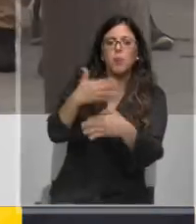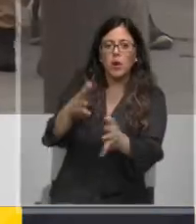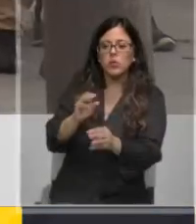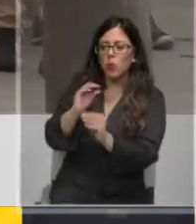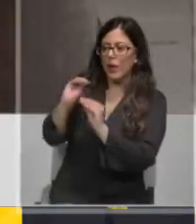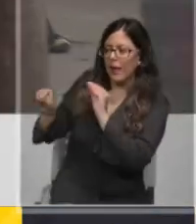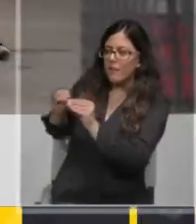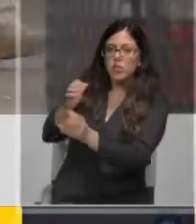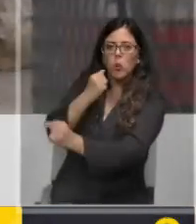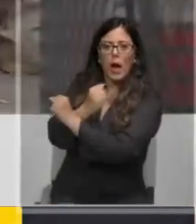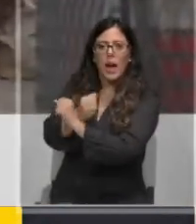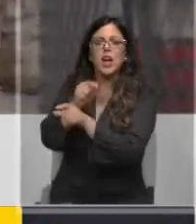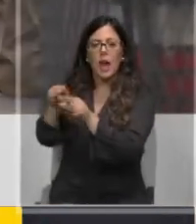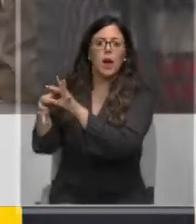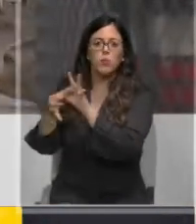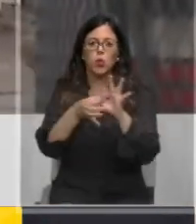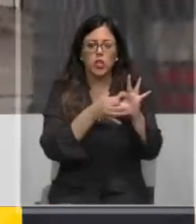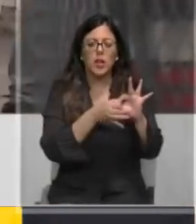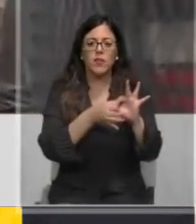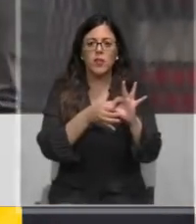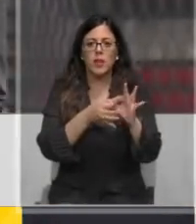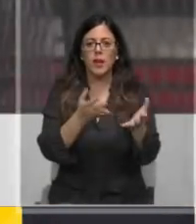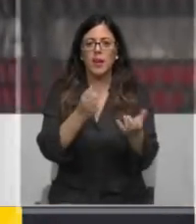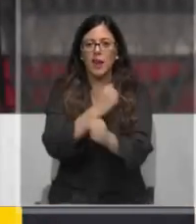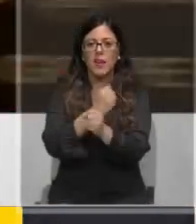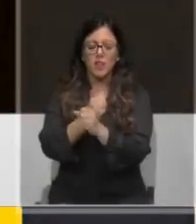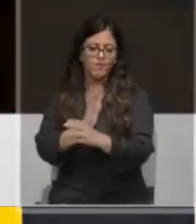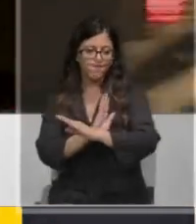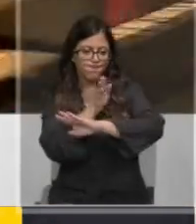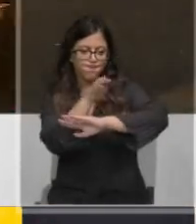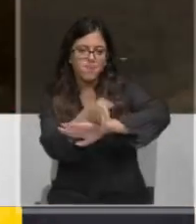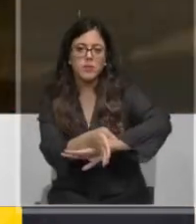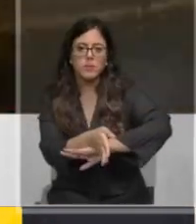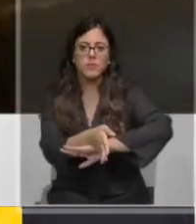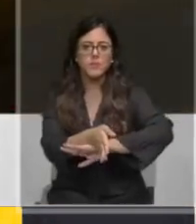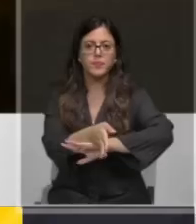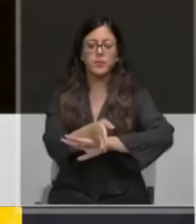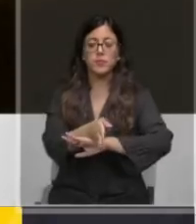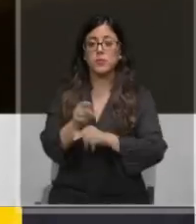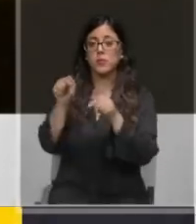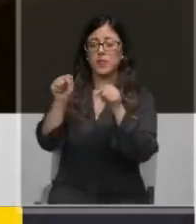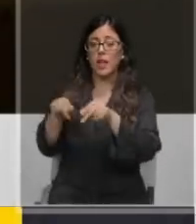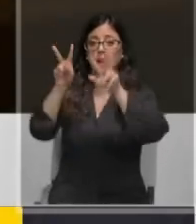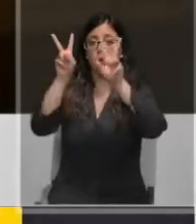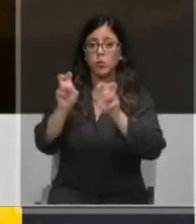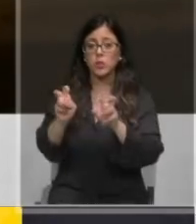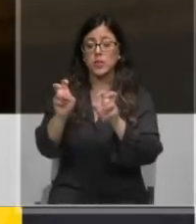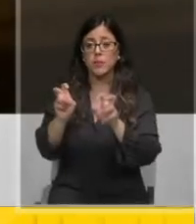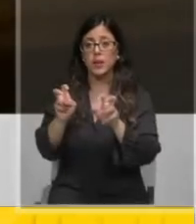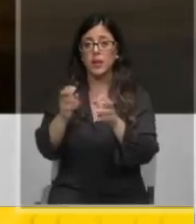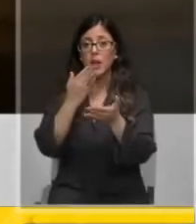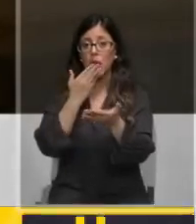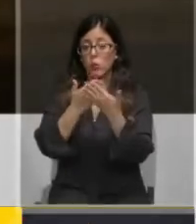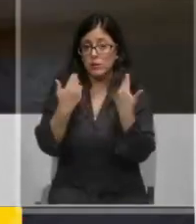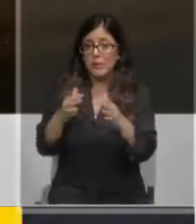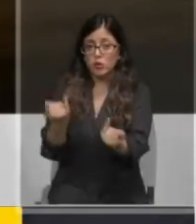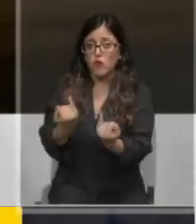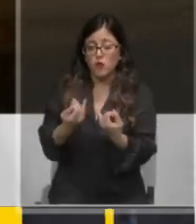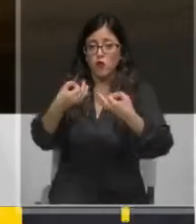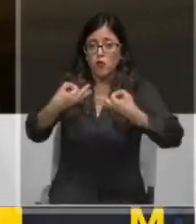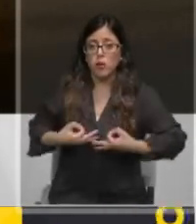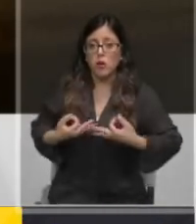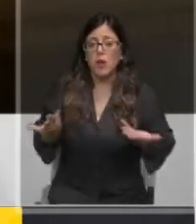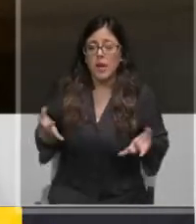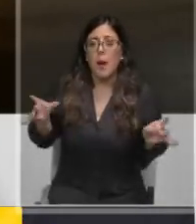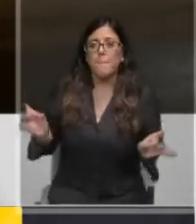causa por la cual él tuvo oficial mayor llega hasta ese punto es un buen punto que seguramente cuando tengamos la información oficial podrá